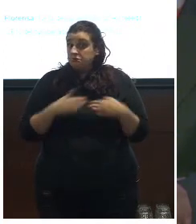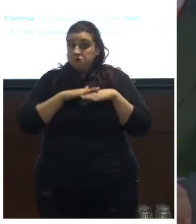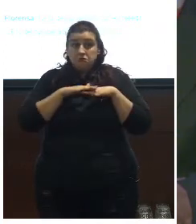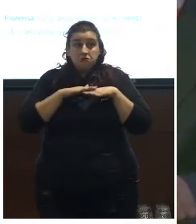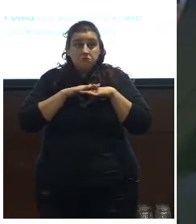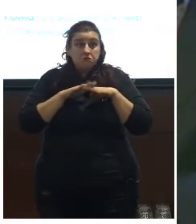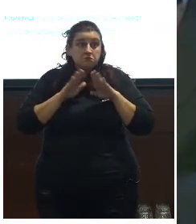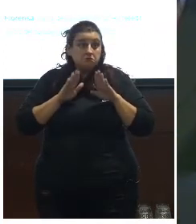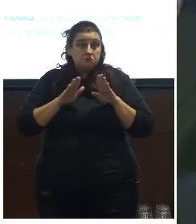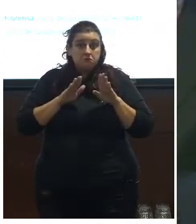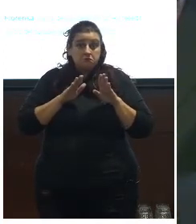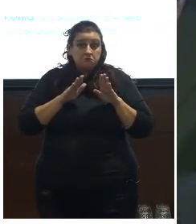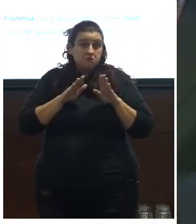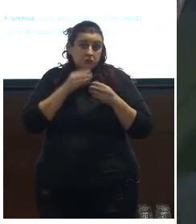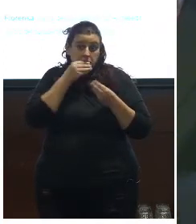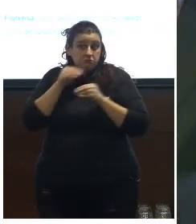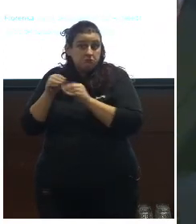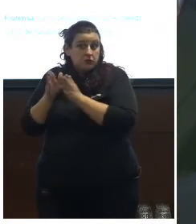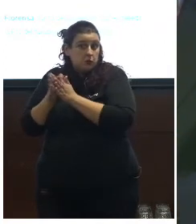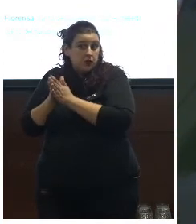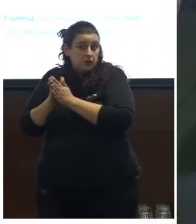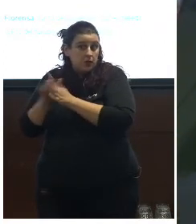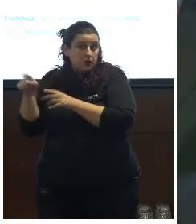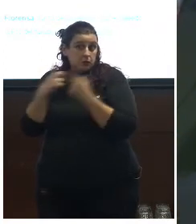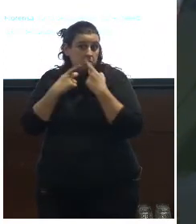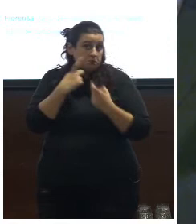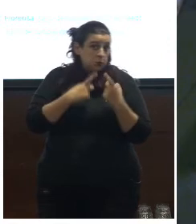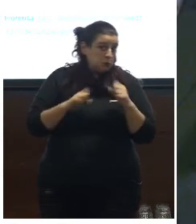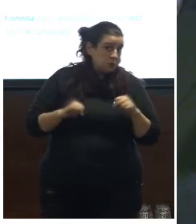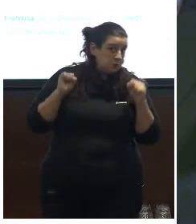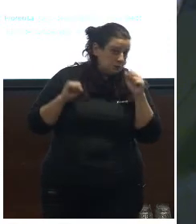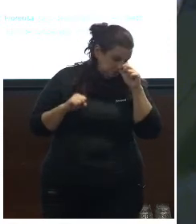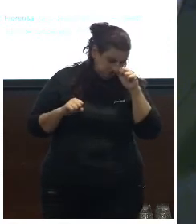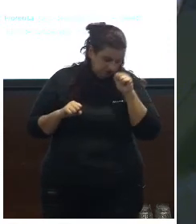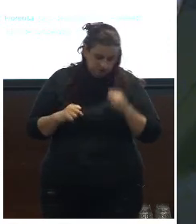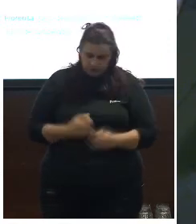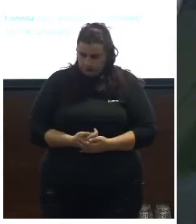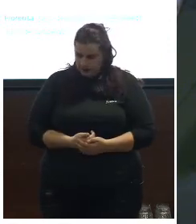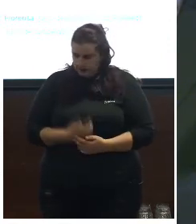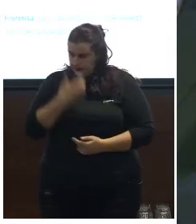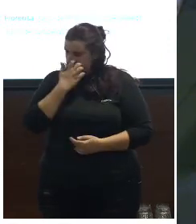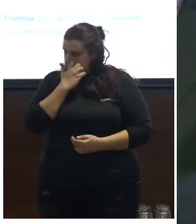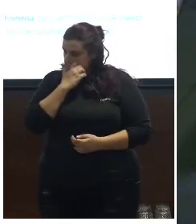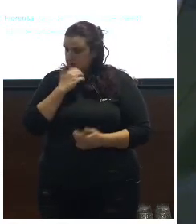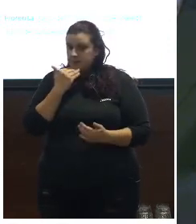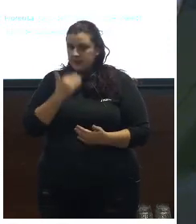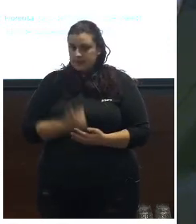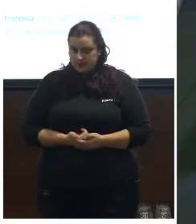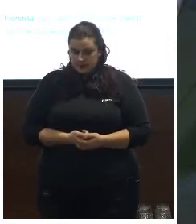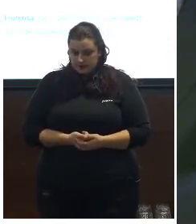tiempo a mi compañero y luego poder seguir con las preguntas o poder ver las preguntas que nos plantea Gerda. Gracias.